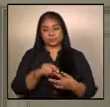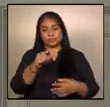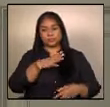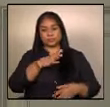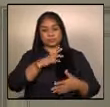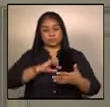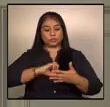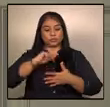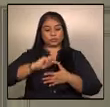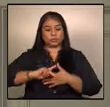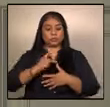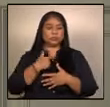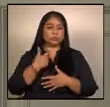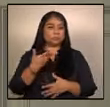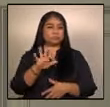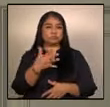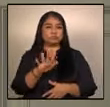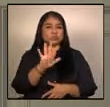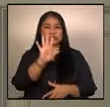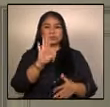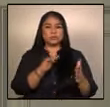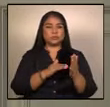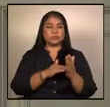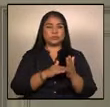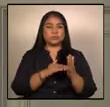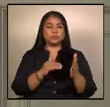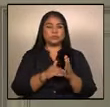proyectos de más o menos